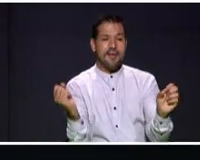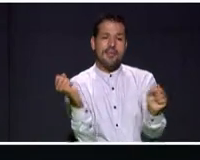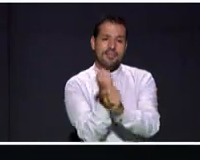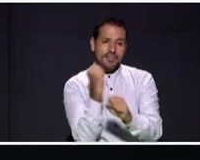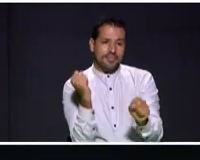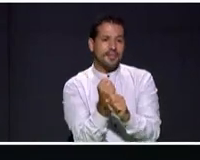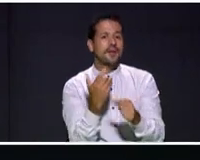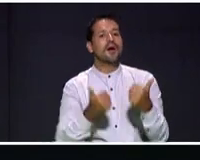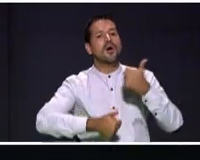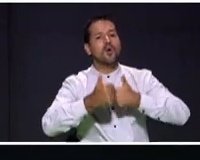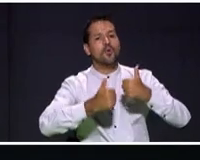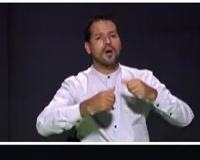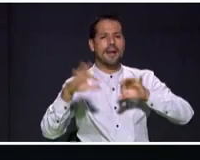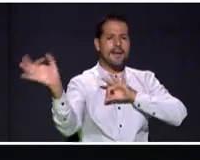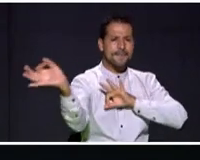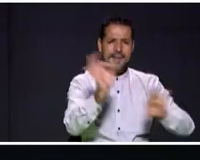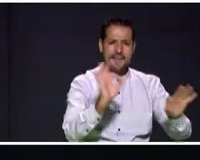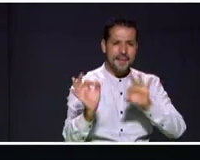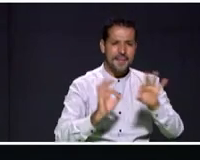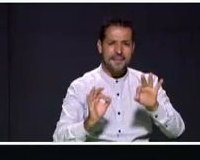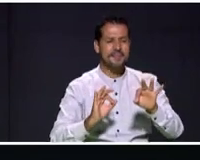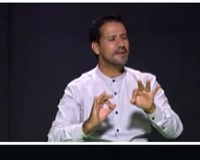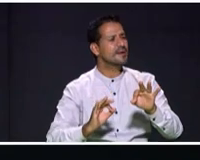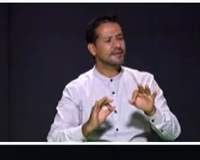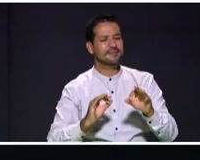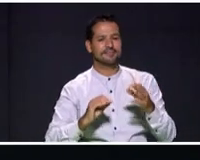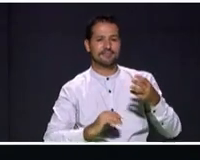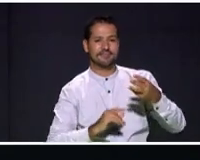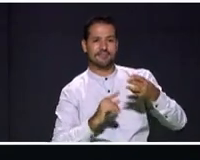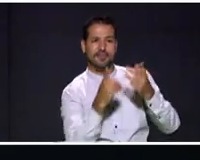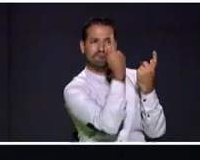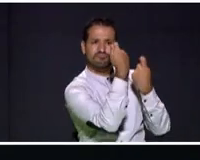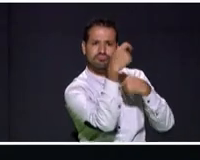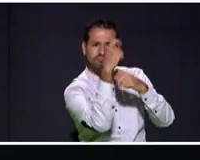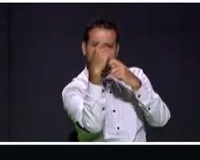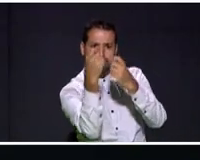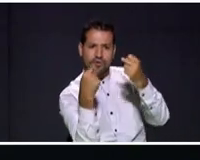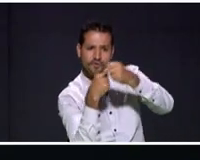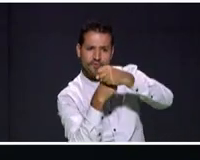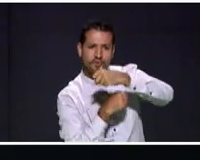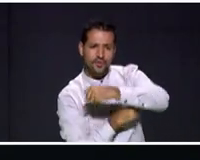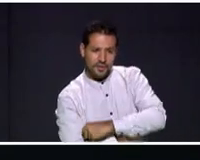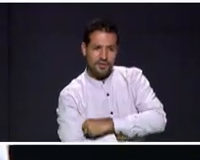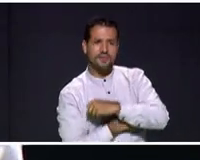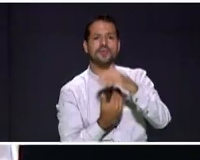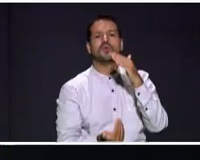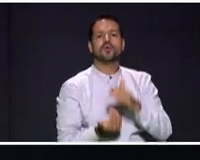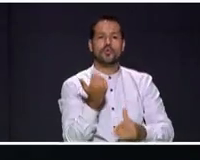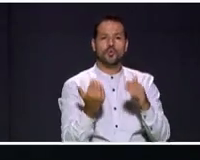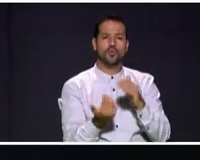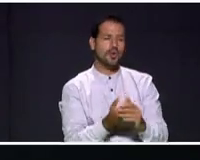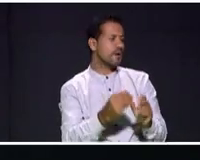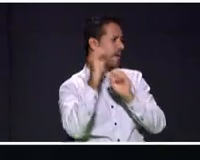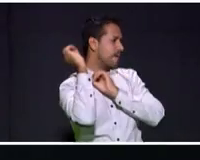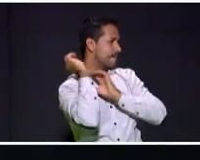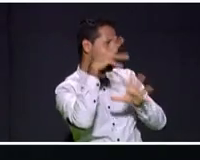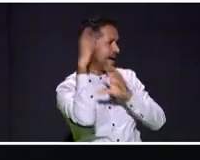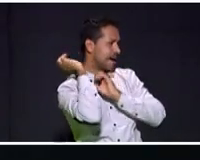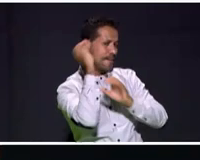tenemos que fortalecer la red terciaria pero por supuesto unos centros de acopio para que la comercialización